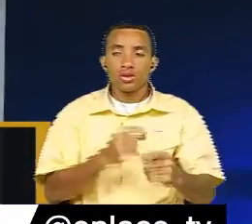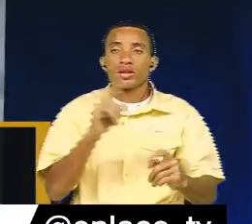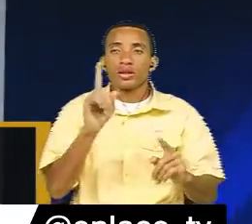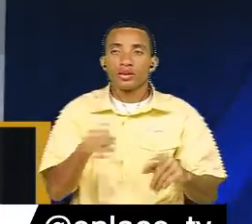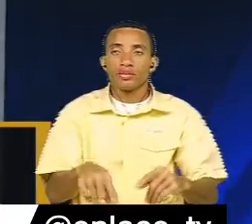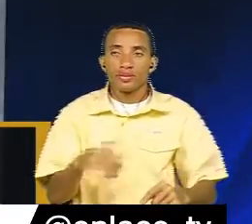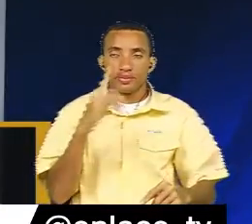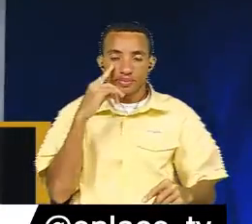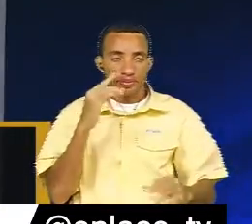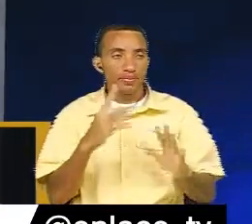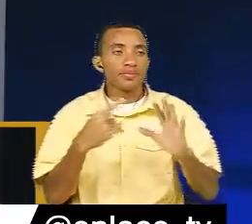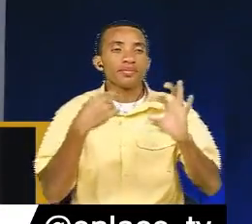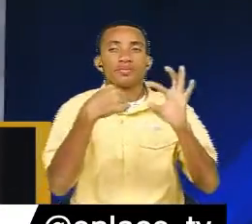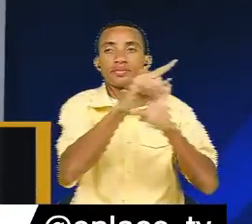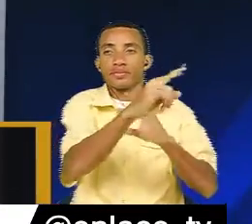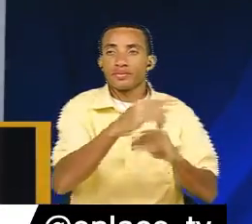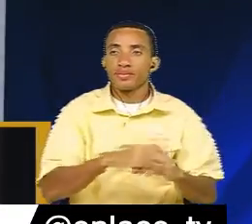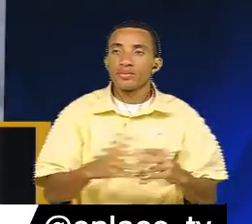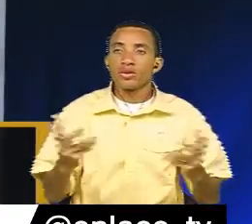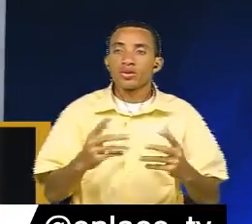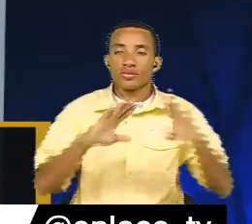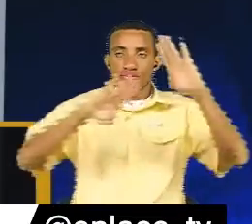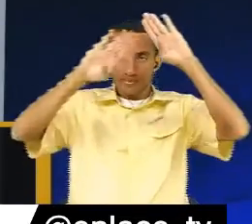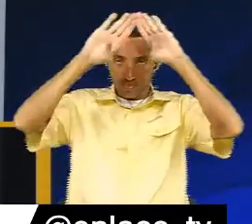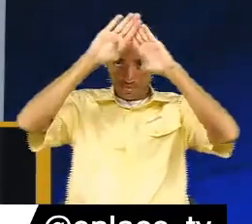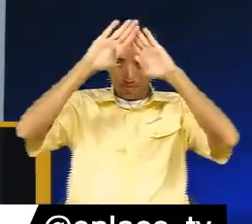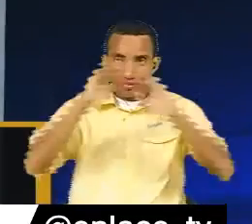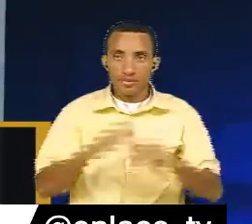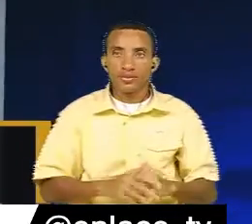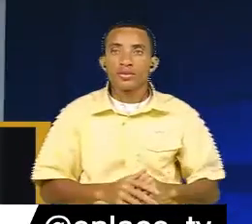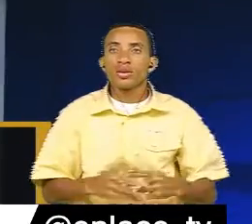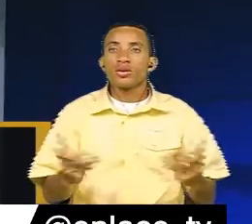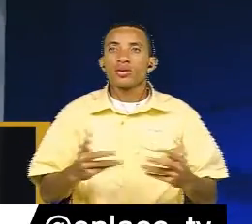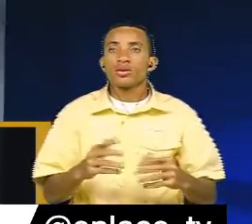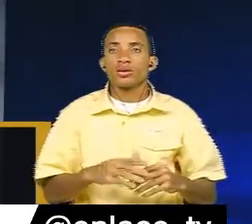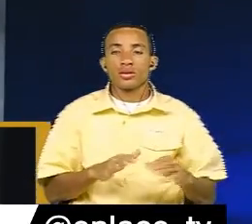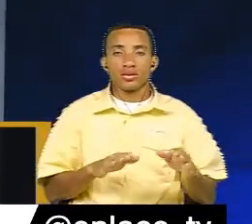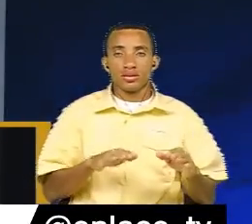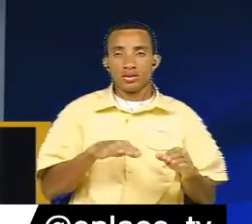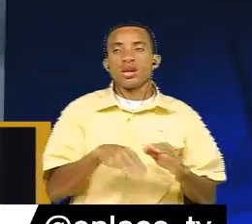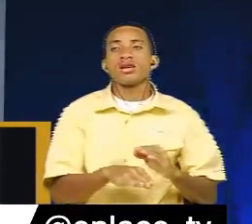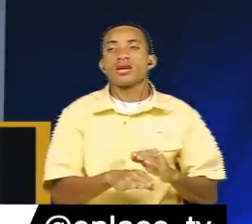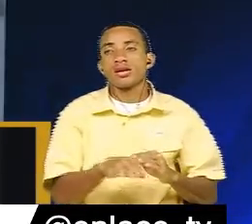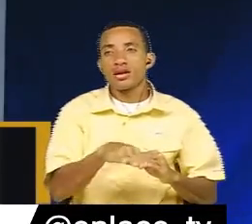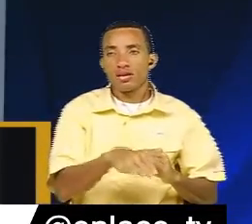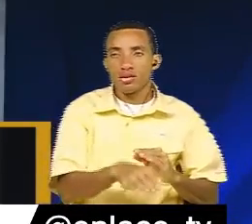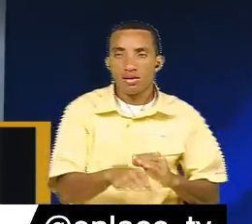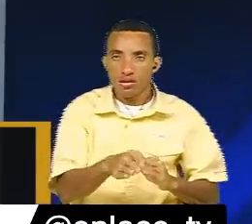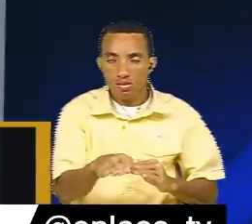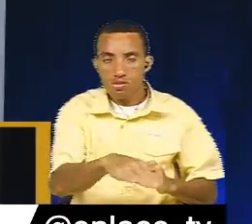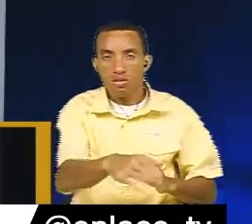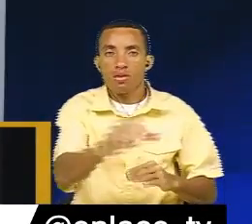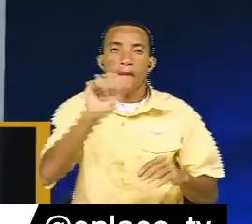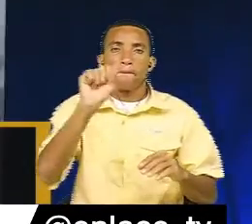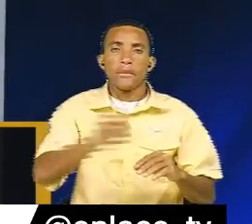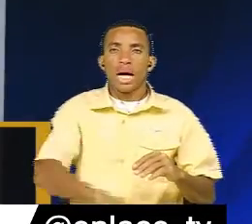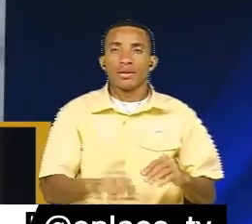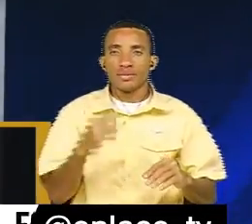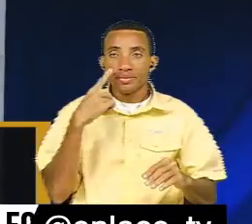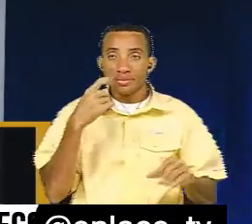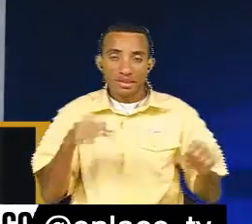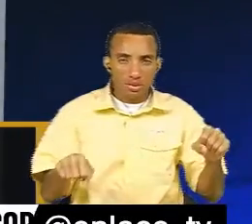envían denuncias habitantes del corregimiento El Centro. Esta corresponde al estado de la vía que en condiciones bastante precarias deben ser